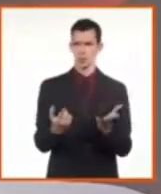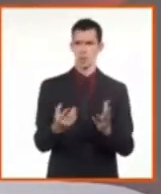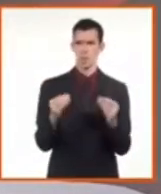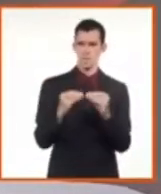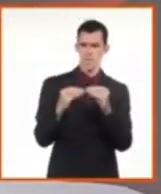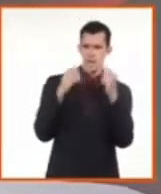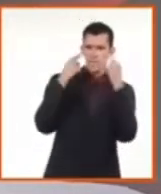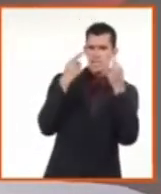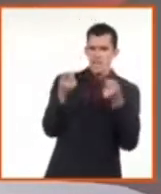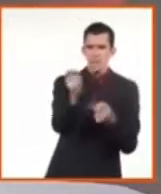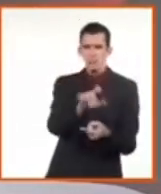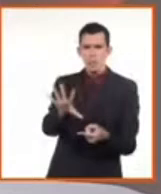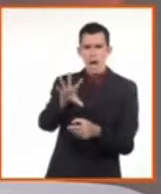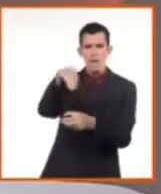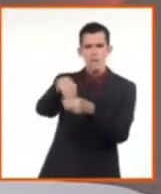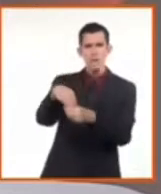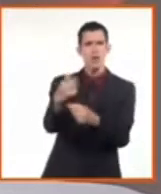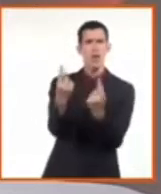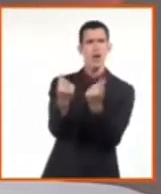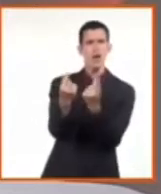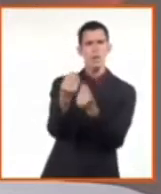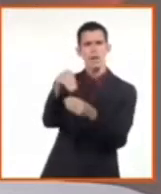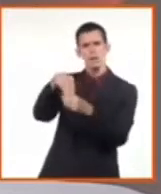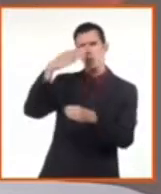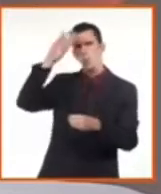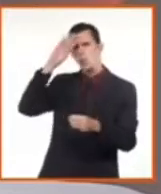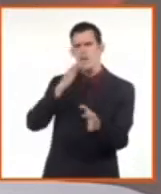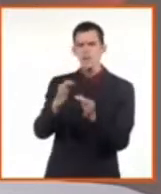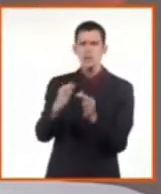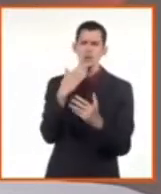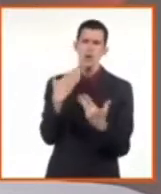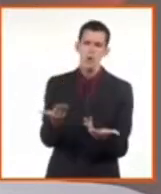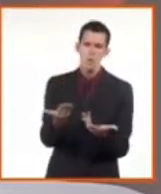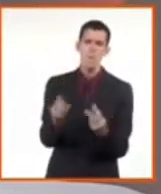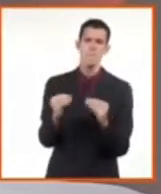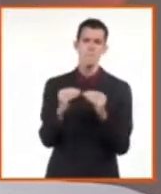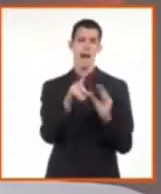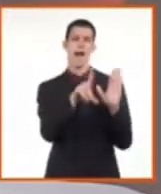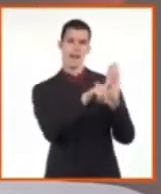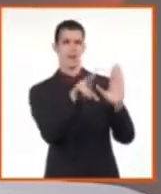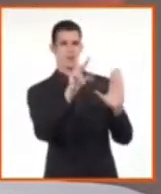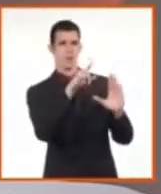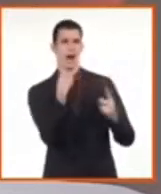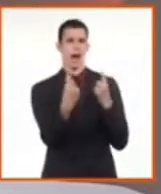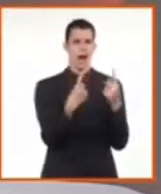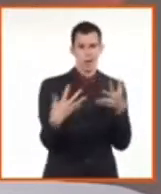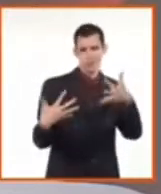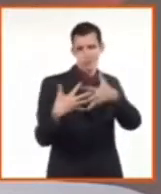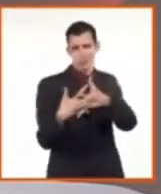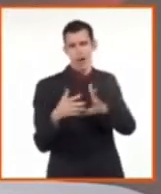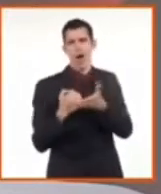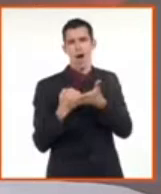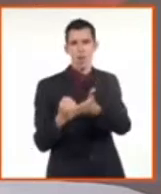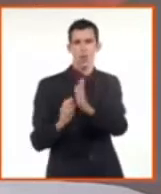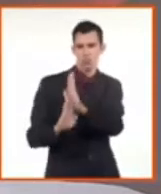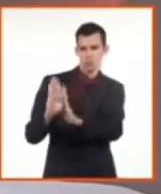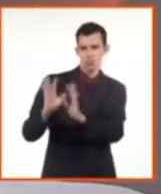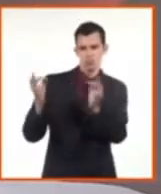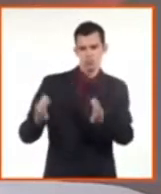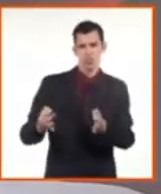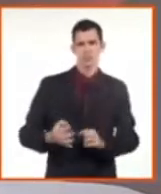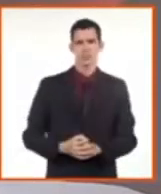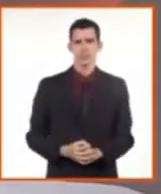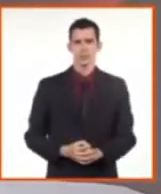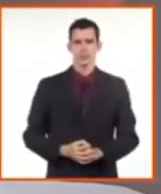económico como todos conocen el escenario presente en el actual escenario que vivimos hay una